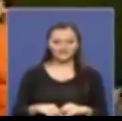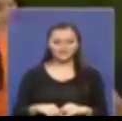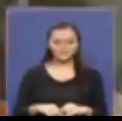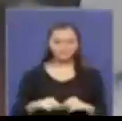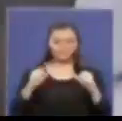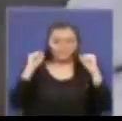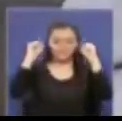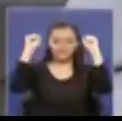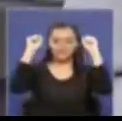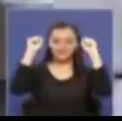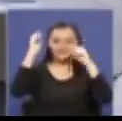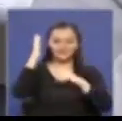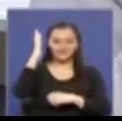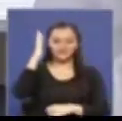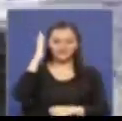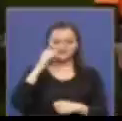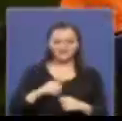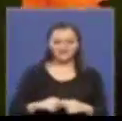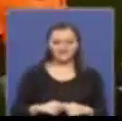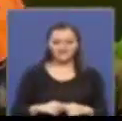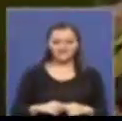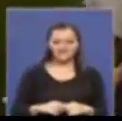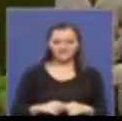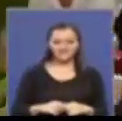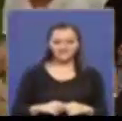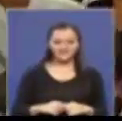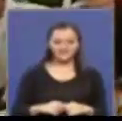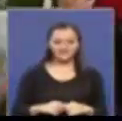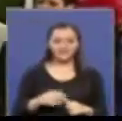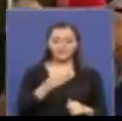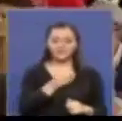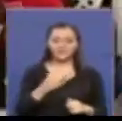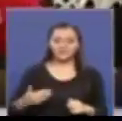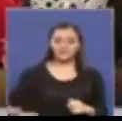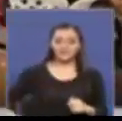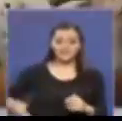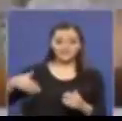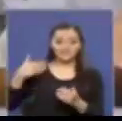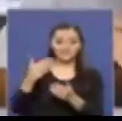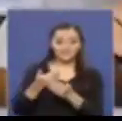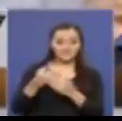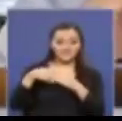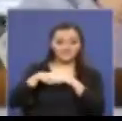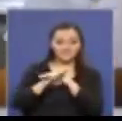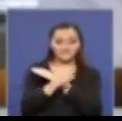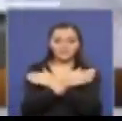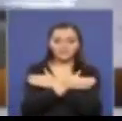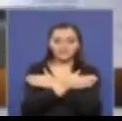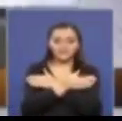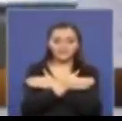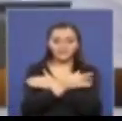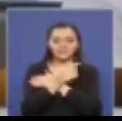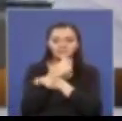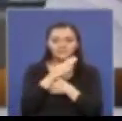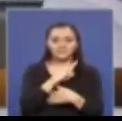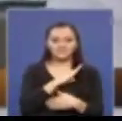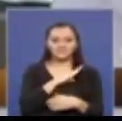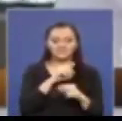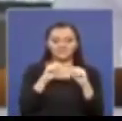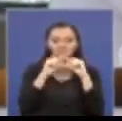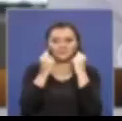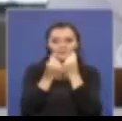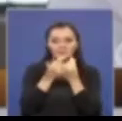¡Y que viva Tulcán! El señor presidente de la República ya está haciendo su ingreso. Mientras tanto, tenemos a Jorge Castillo y su